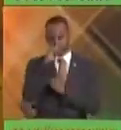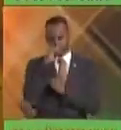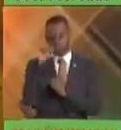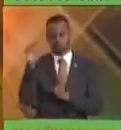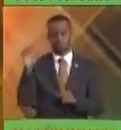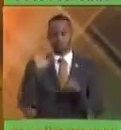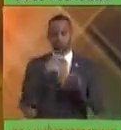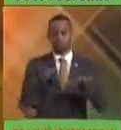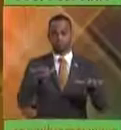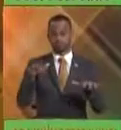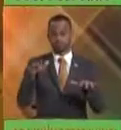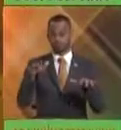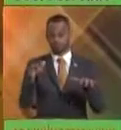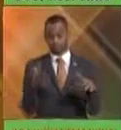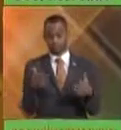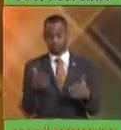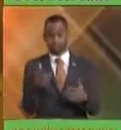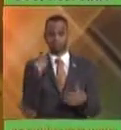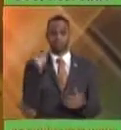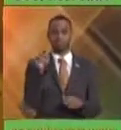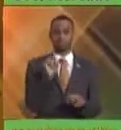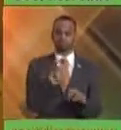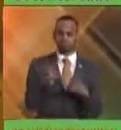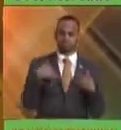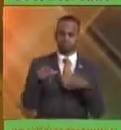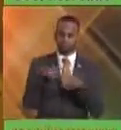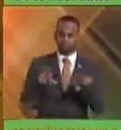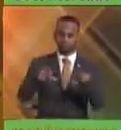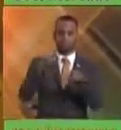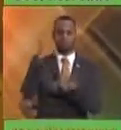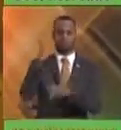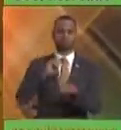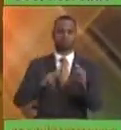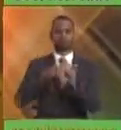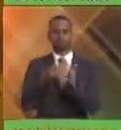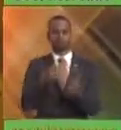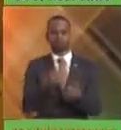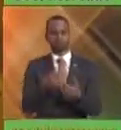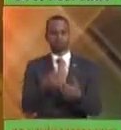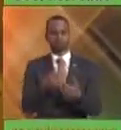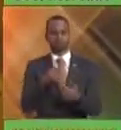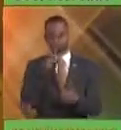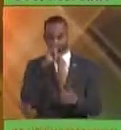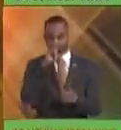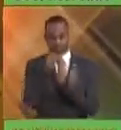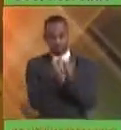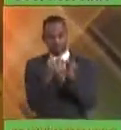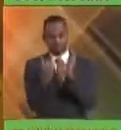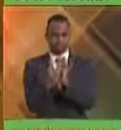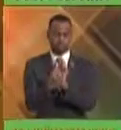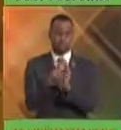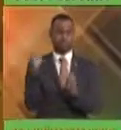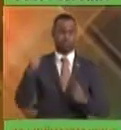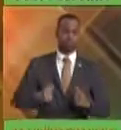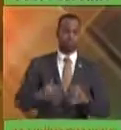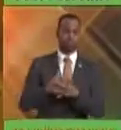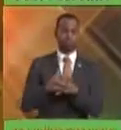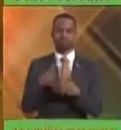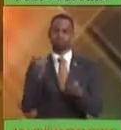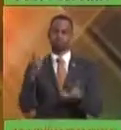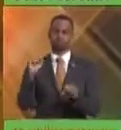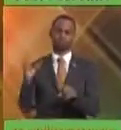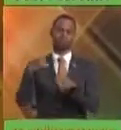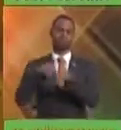los usuarios son pestillos dice hay un espacio para personas con niños pequeños embarazados con discapacidad reservado para ellos para abordar